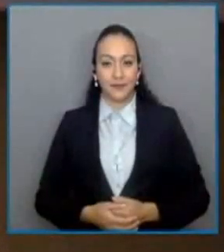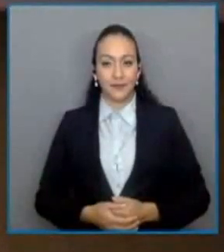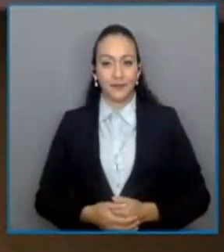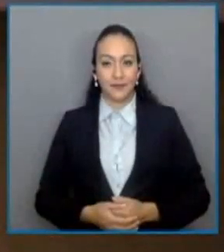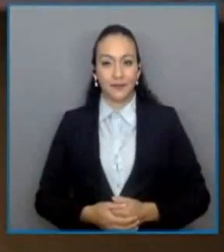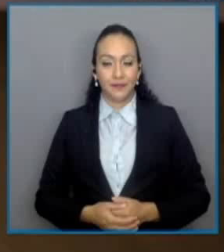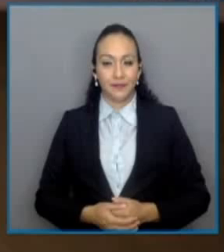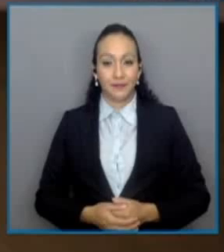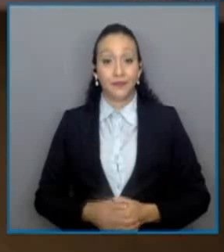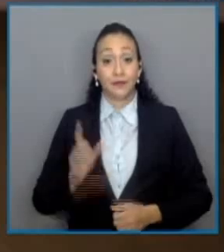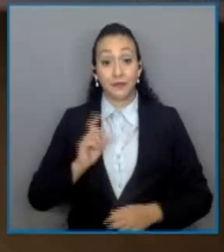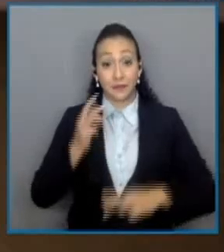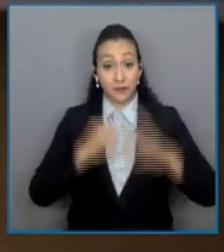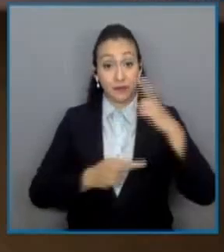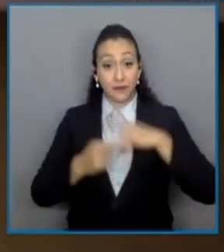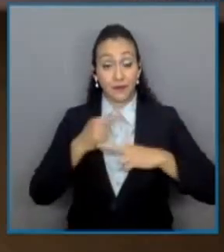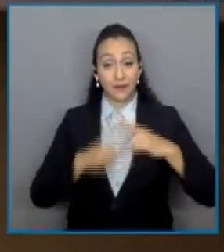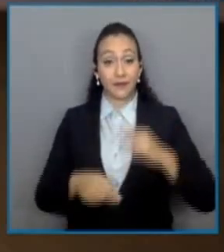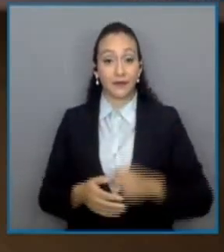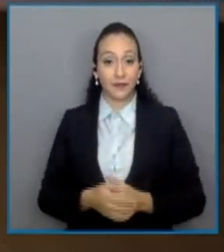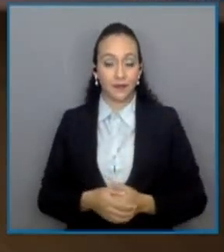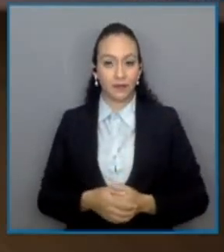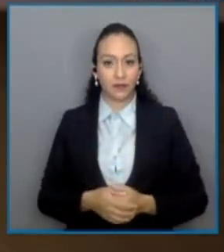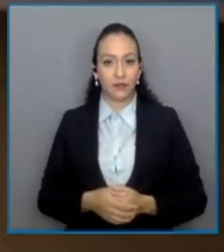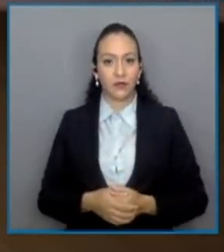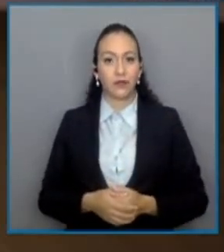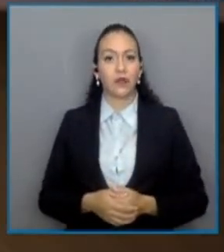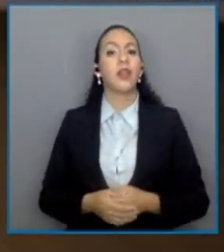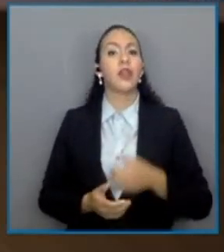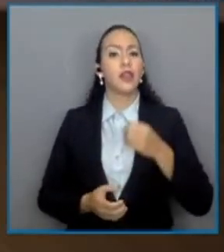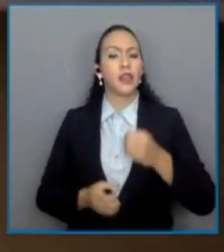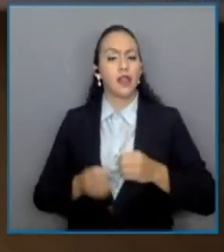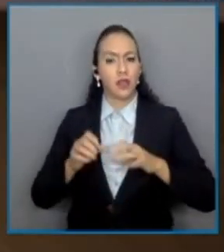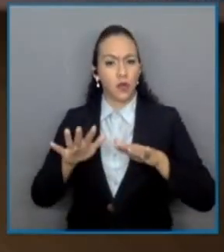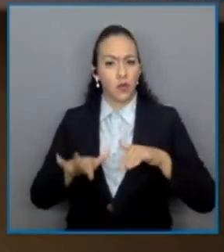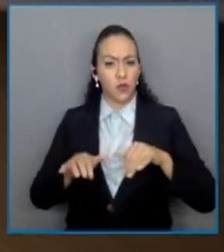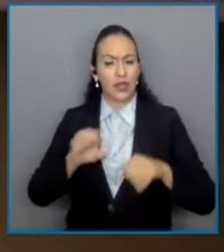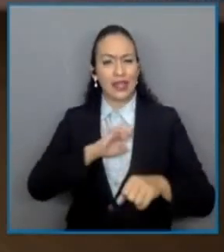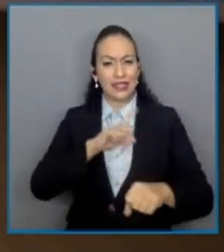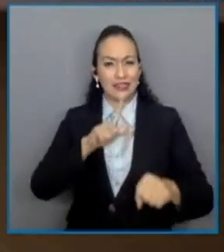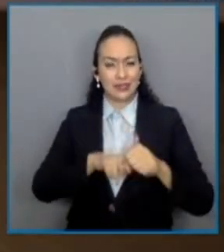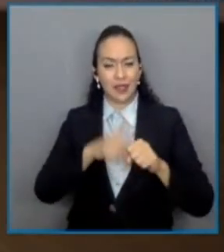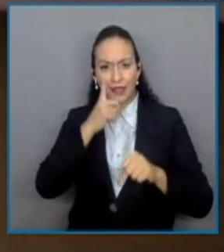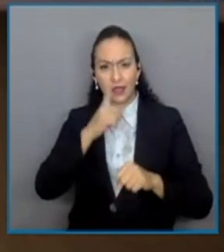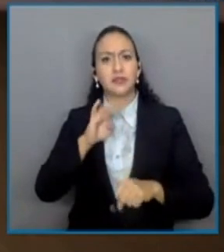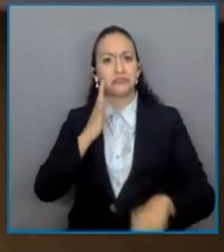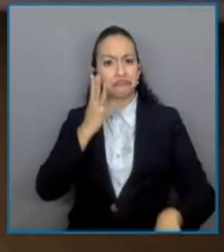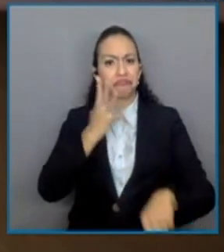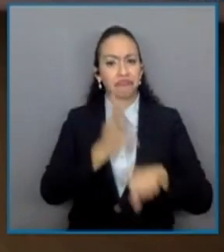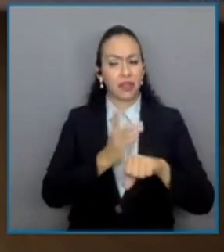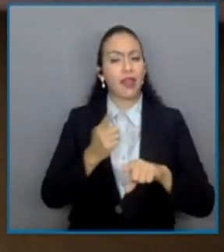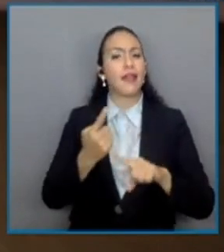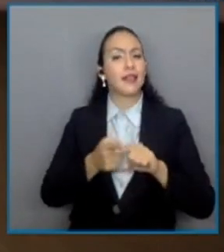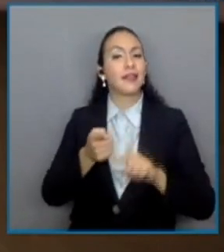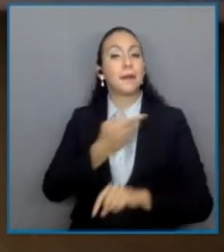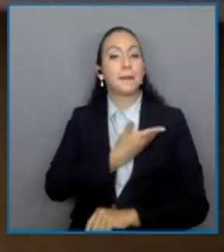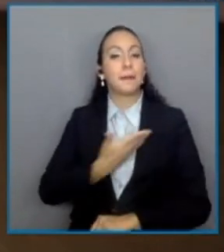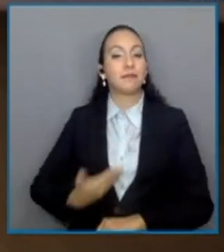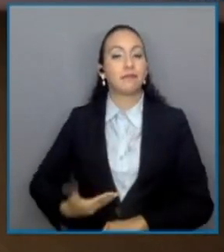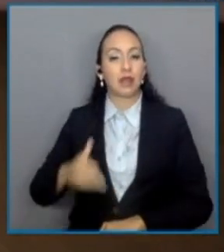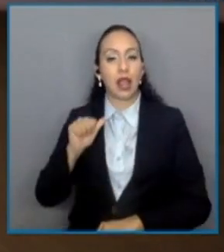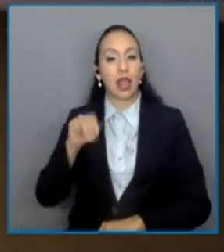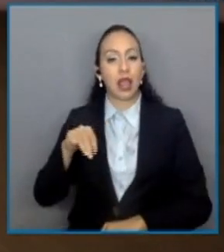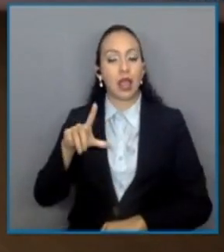Al regresar, la Sala Regional Especializada confirma sanciones al presidente López Obrador por intervenir en